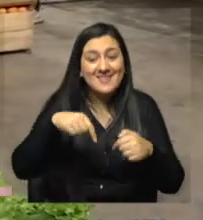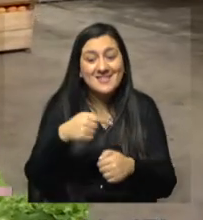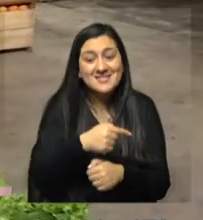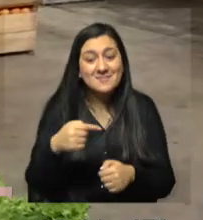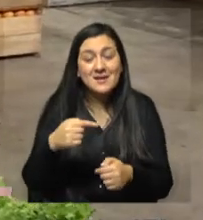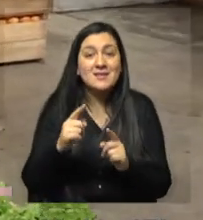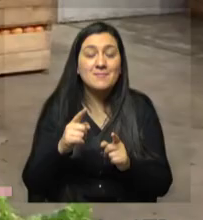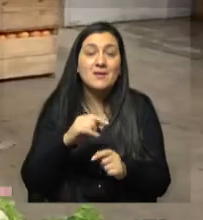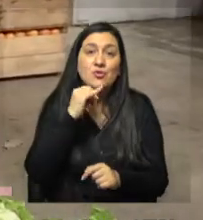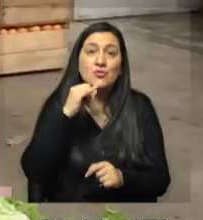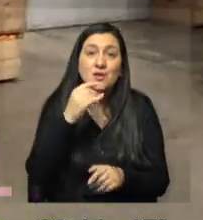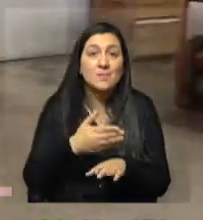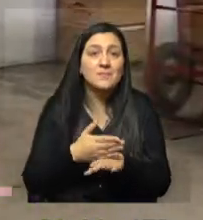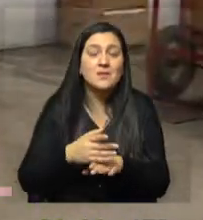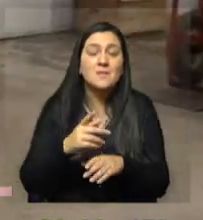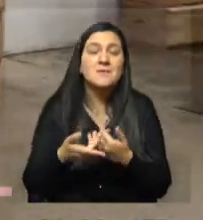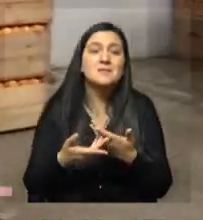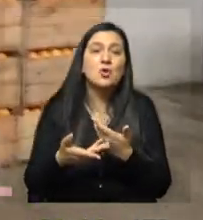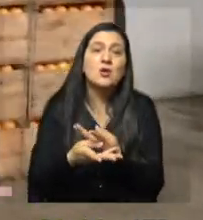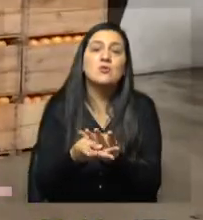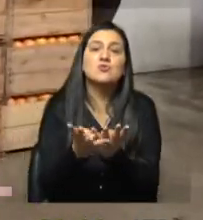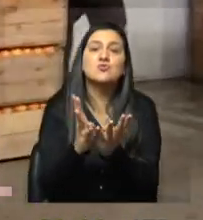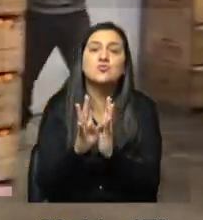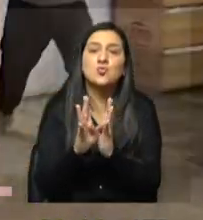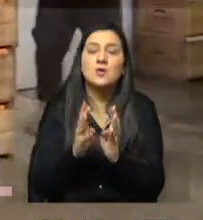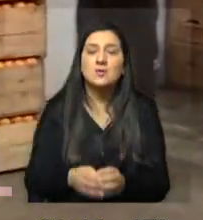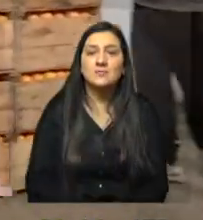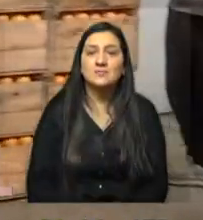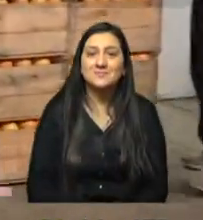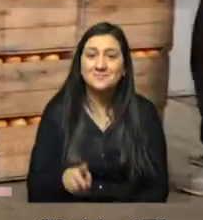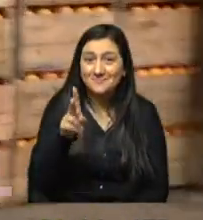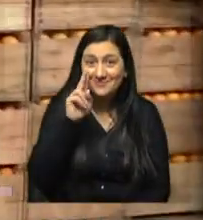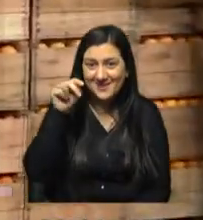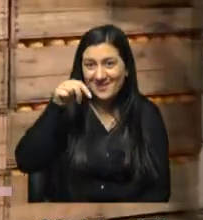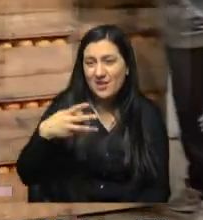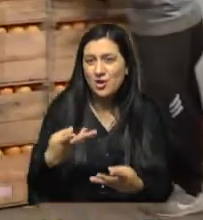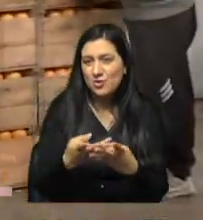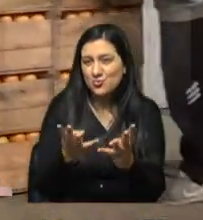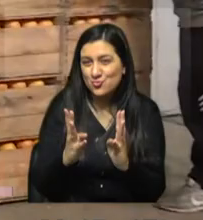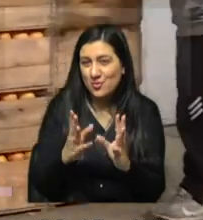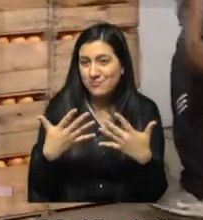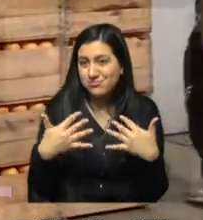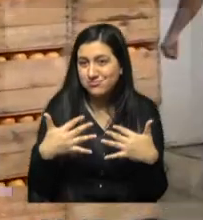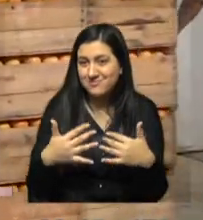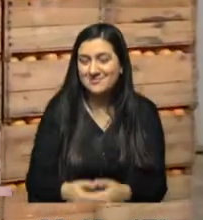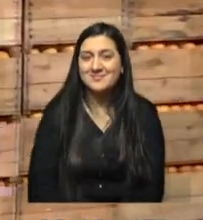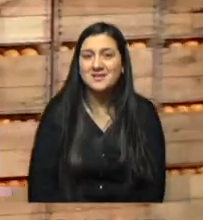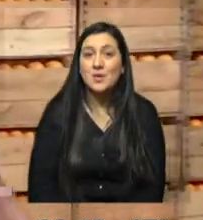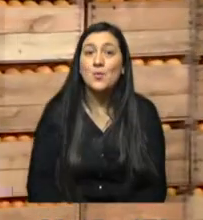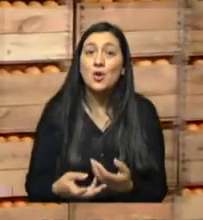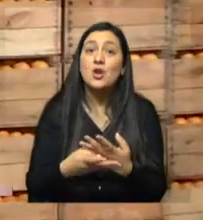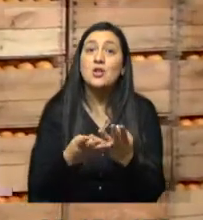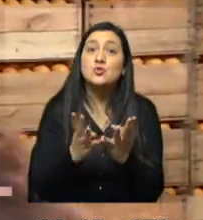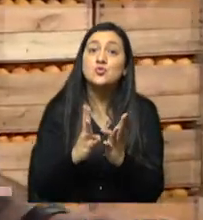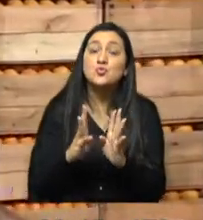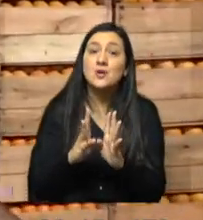que se viene. Empecemos por la lechuga. Diego, ¿cómo estás? Bienvenido. Miren lo que son estas lechugas. Bien, bueno, lechuga, uno de los